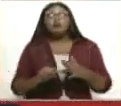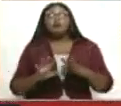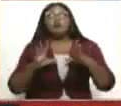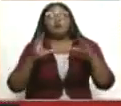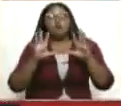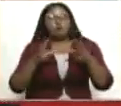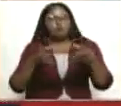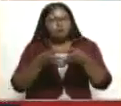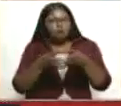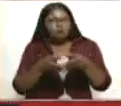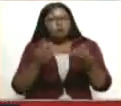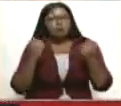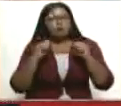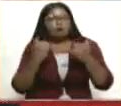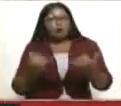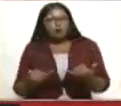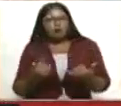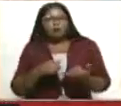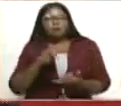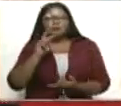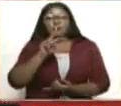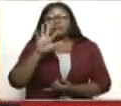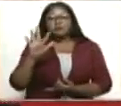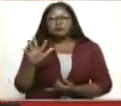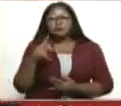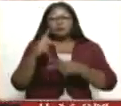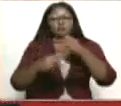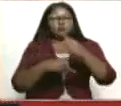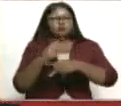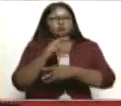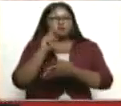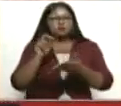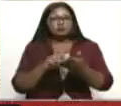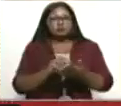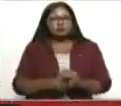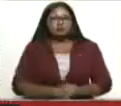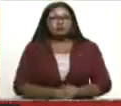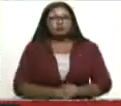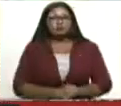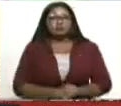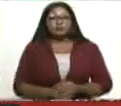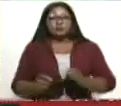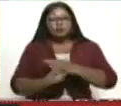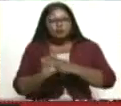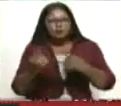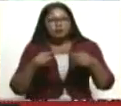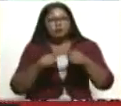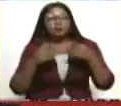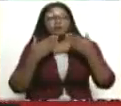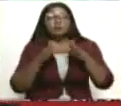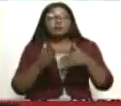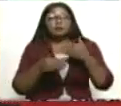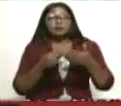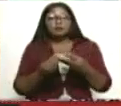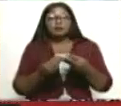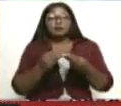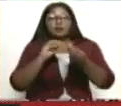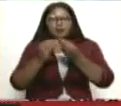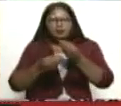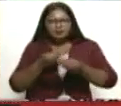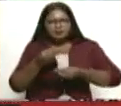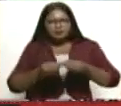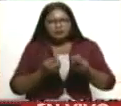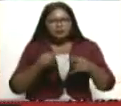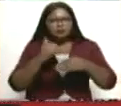que preparan actualmente 25 procesos nacionales y regionales que permitirán confeccionar